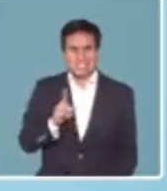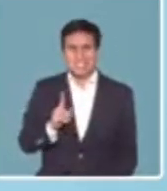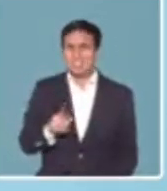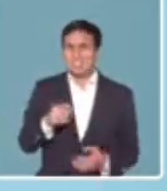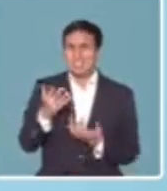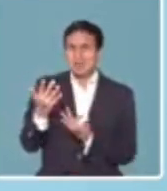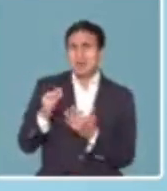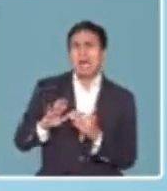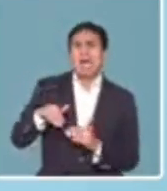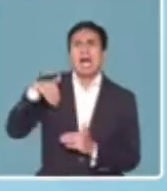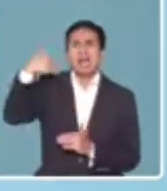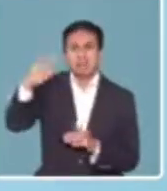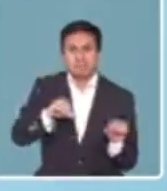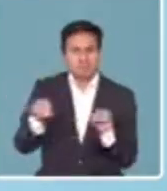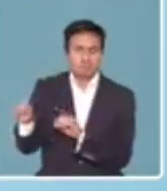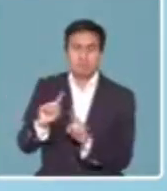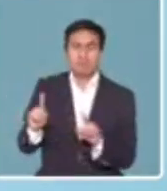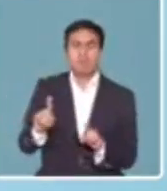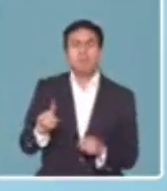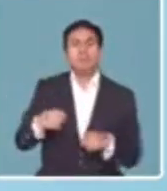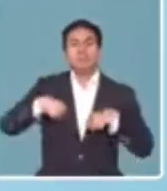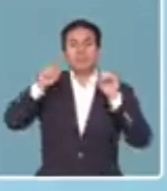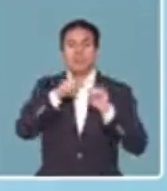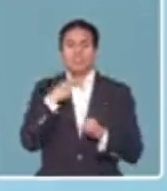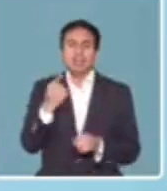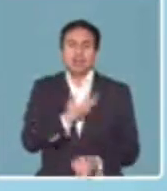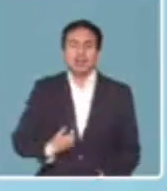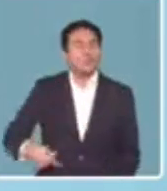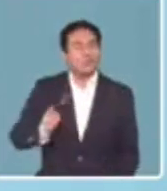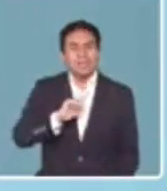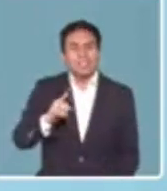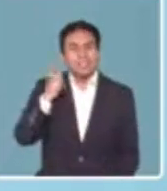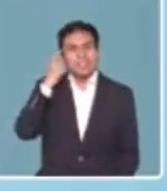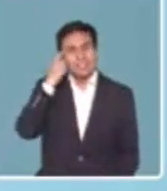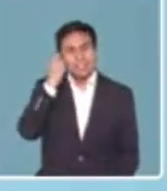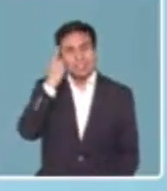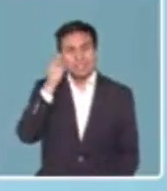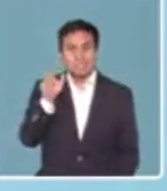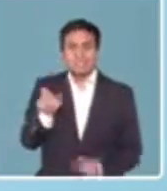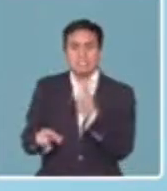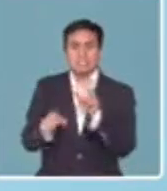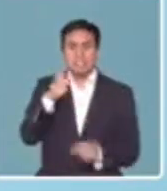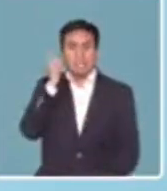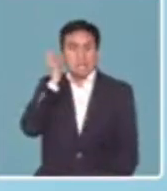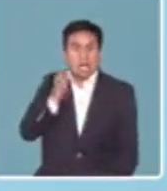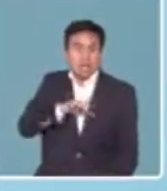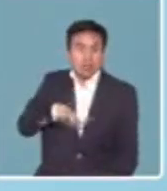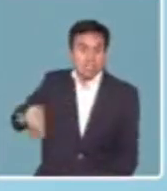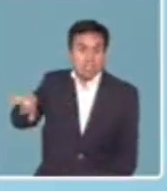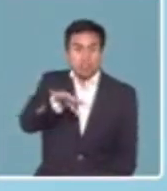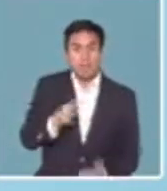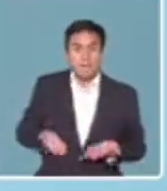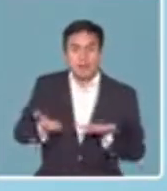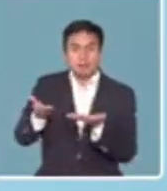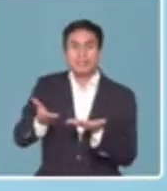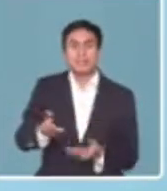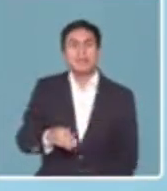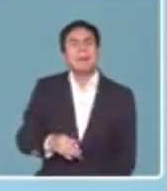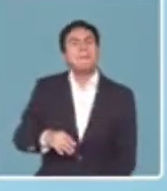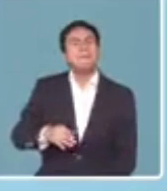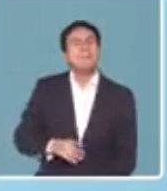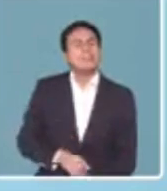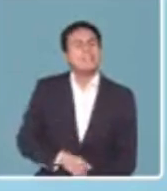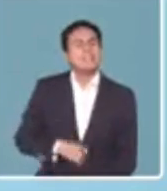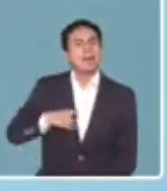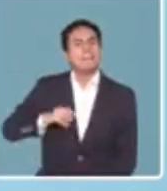esperando. Esto no es un triunfo o derrota del gobierno. Por favor, les pido que se entienda así. Es por los chilenos y chilenas que se merecen una pensión digna. Así que, por